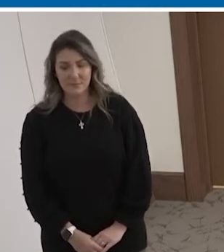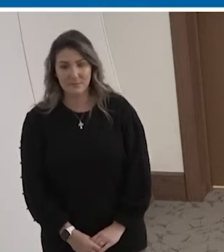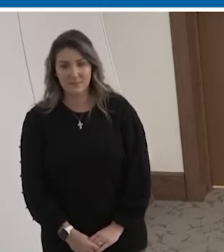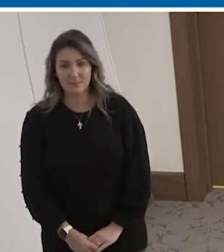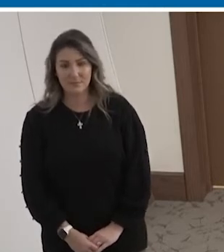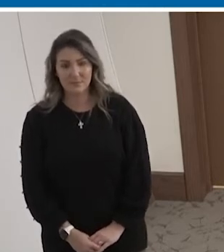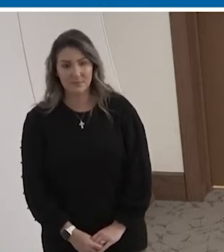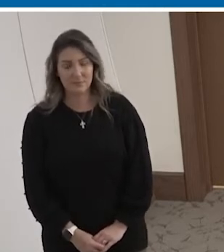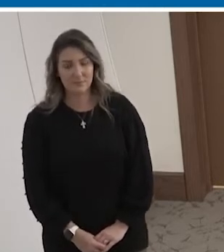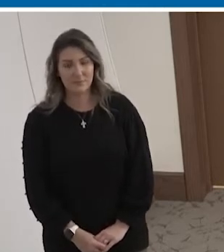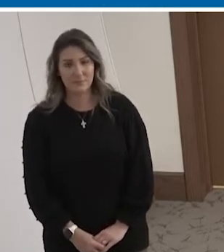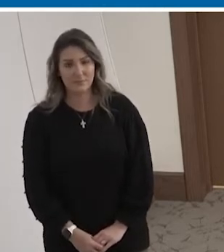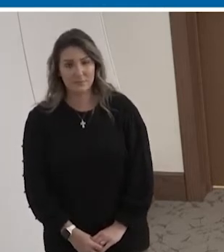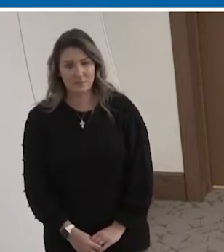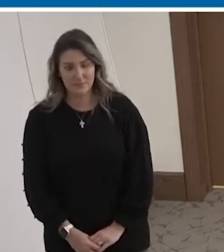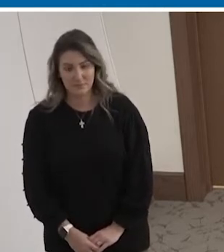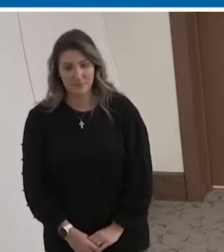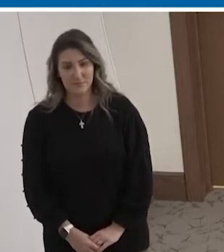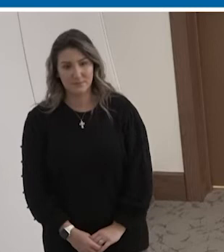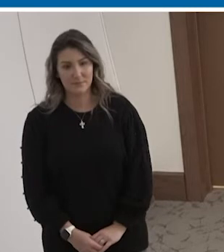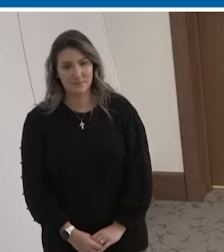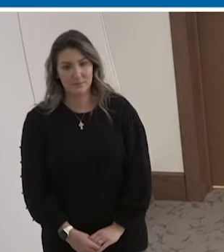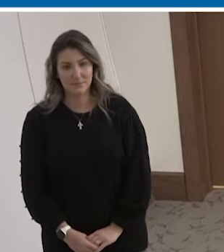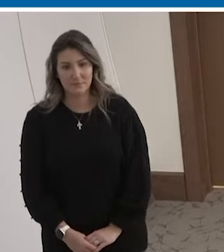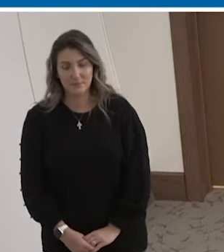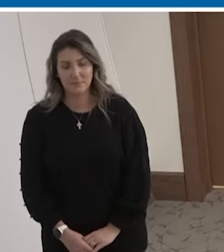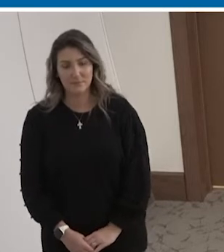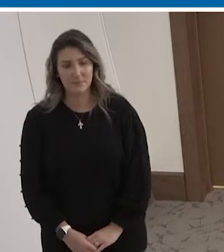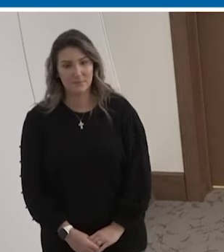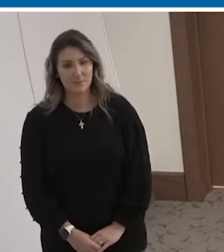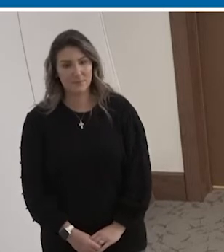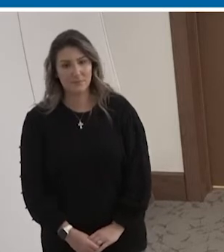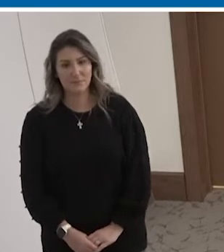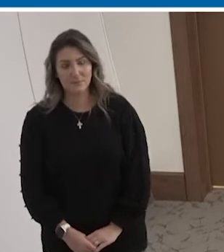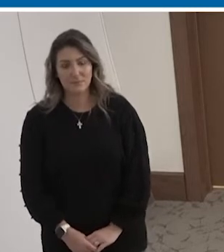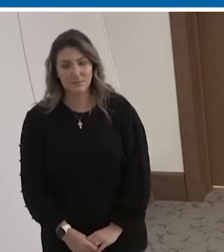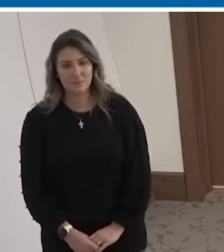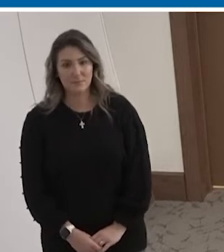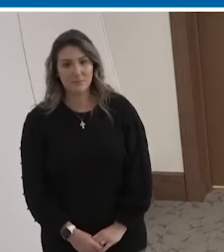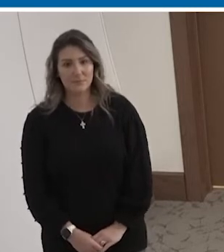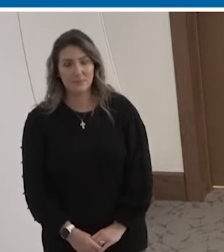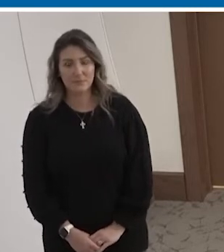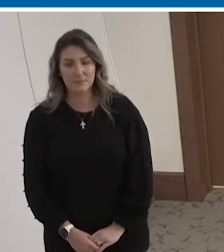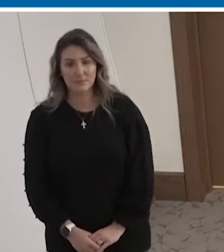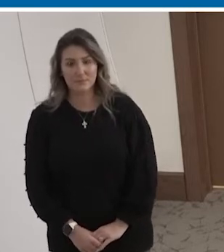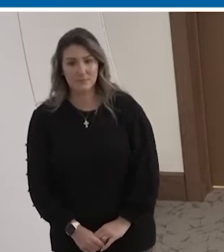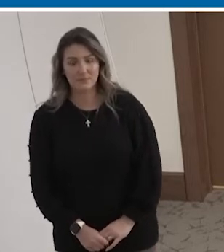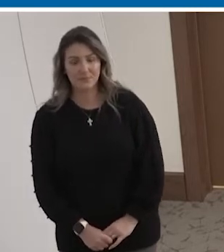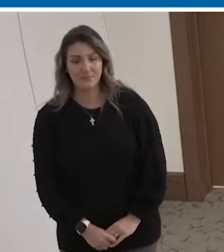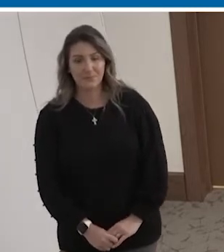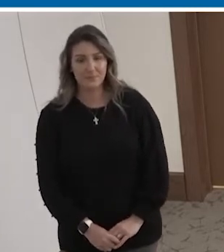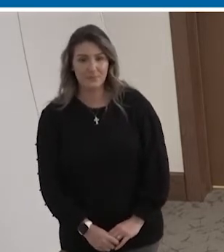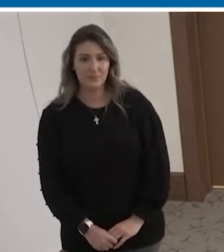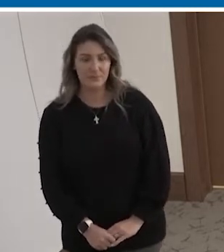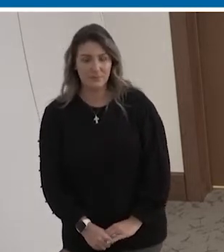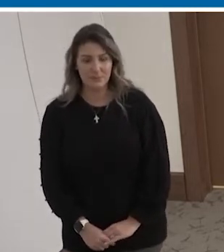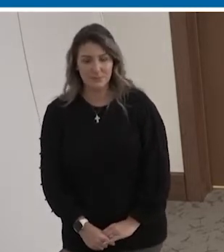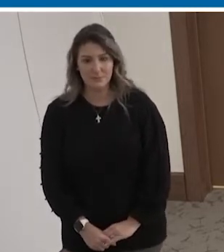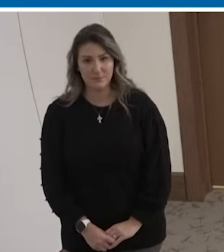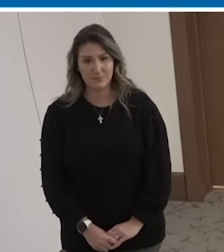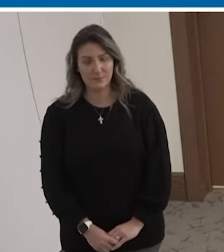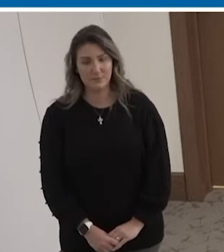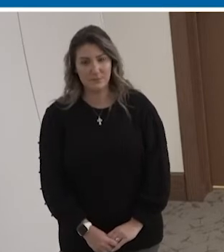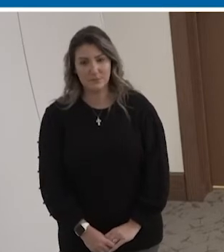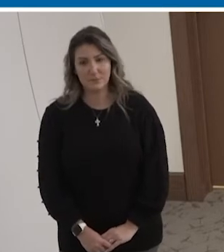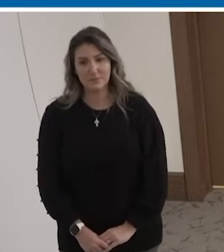COVID-19 o no. Reducir el tiempo que el niño va a tener que estar fuera de la